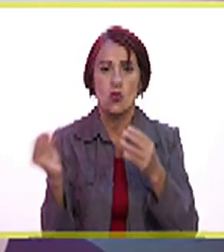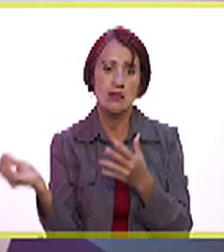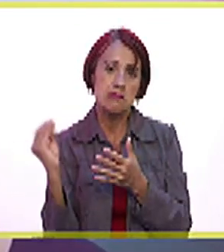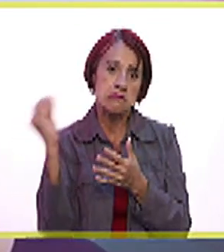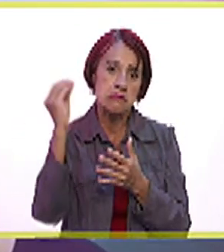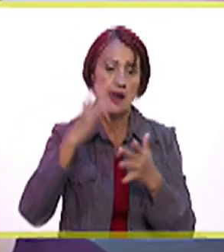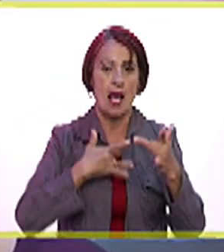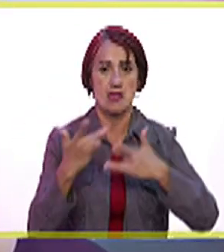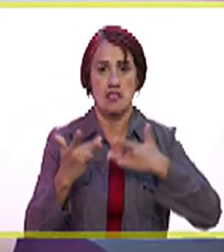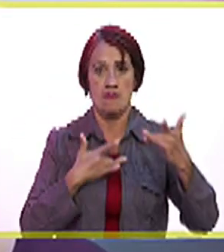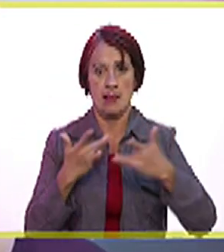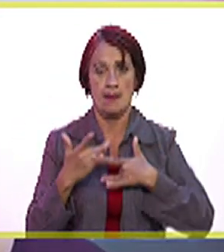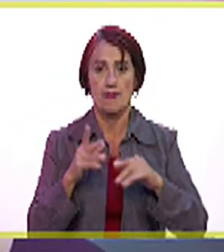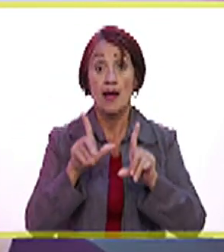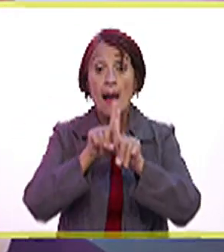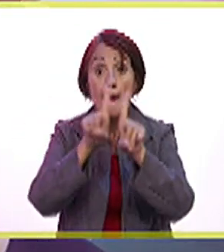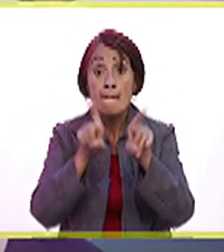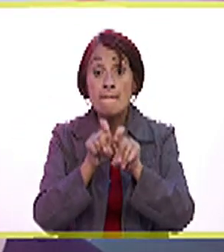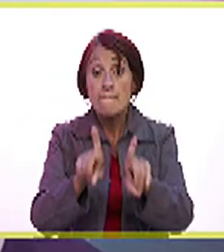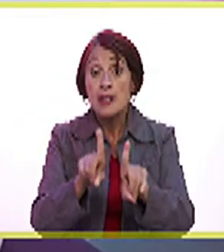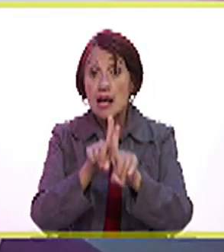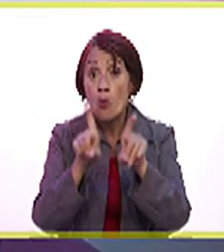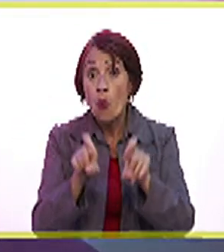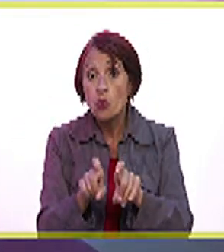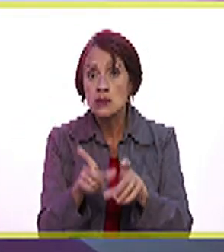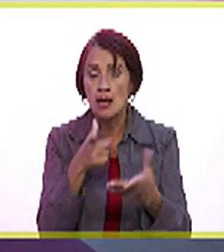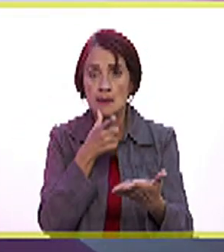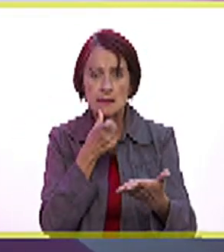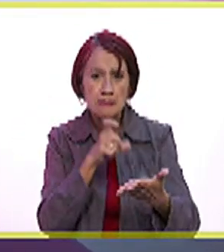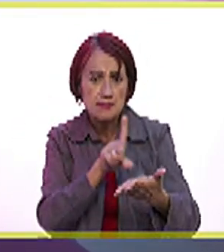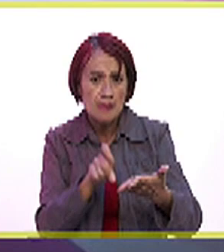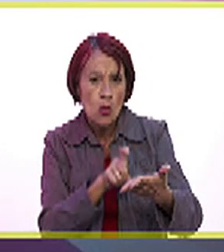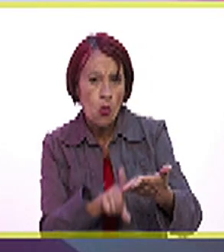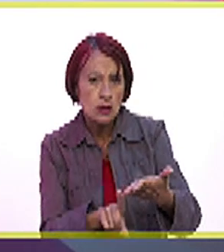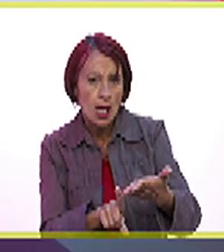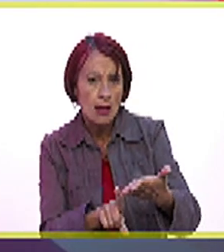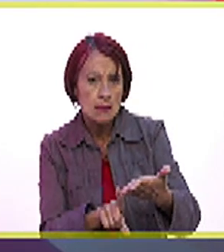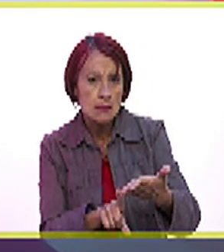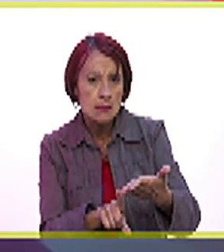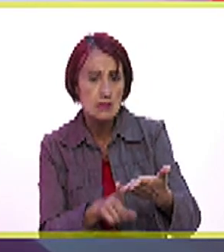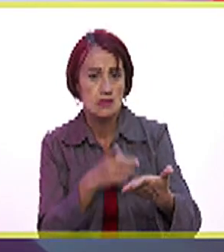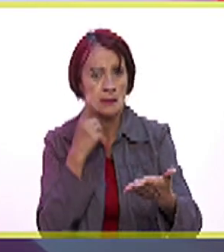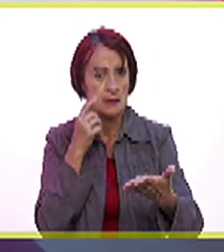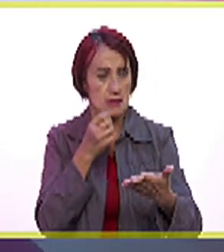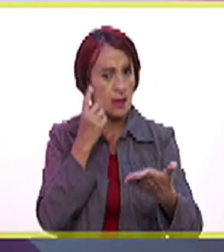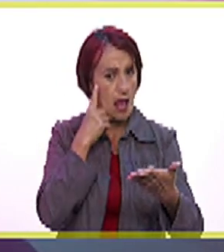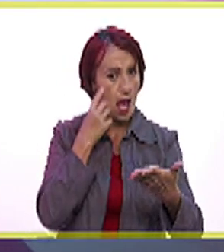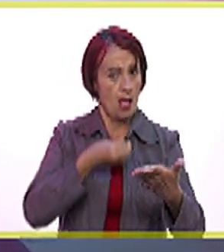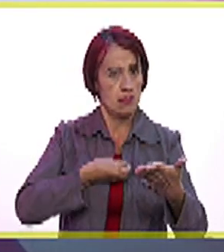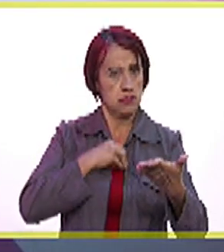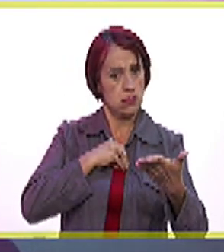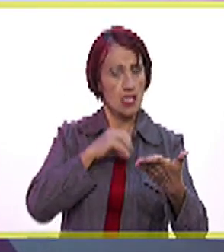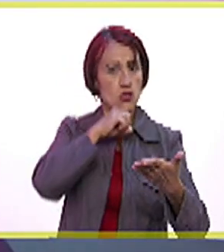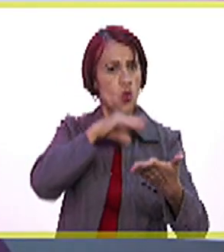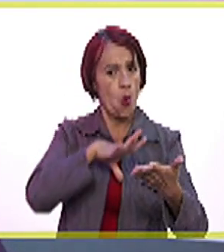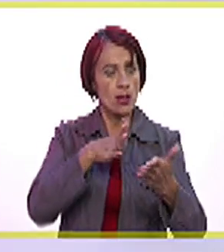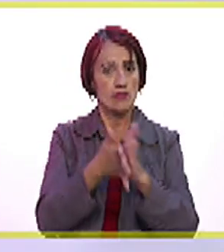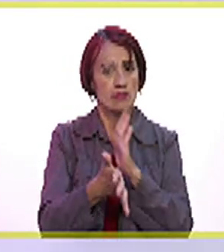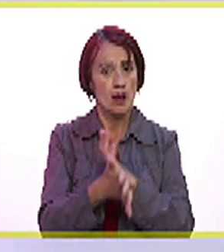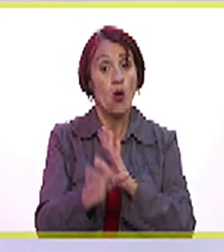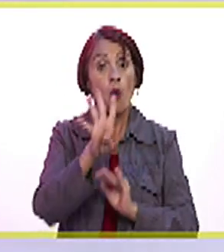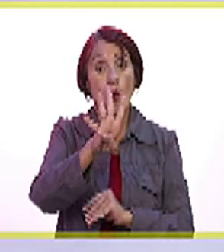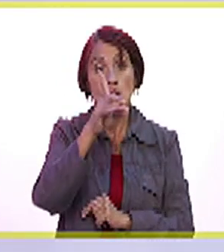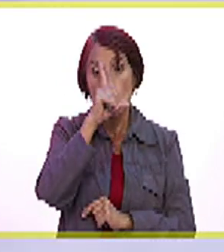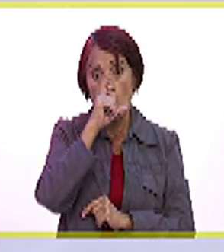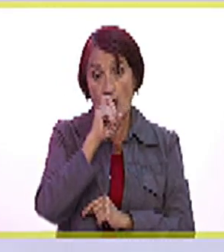actividad. Hacer preguntas y a la vez contestar esas preguntas. Reconocer la estructura de la historia y resumir. Cuarto año que va a realizar